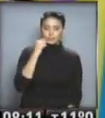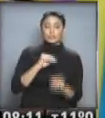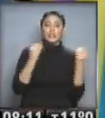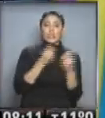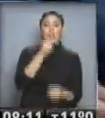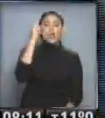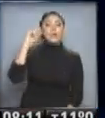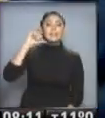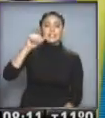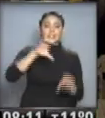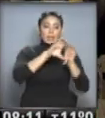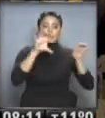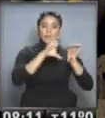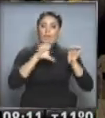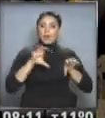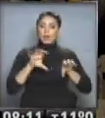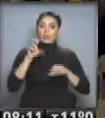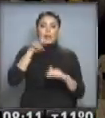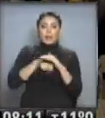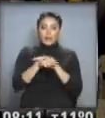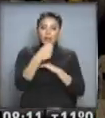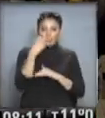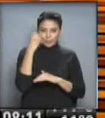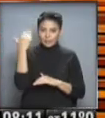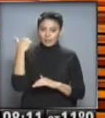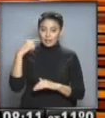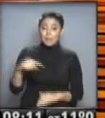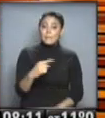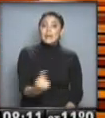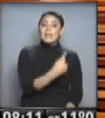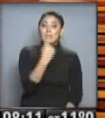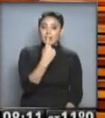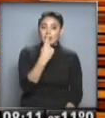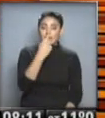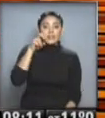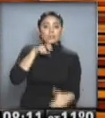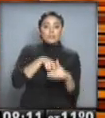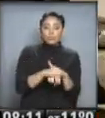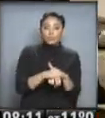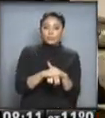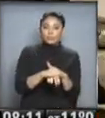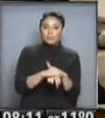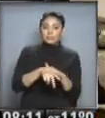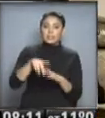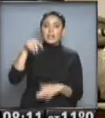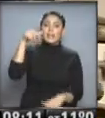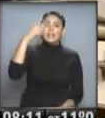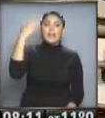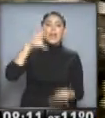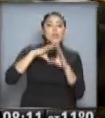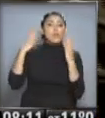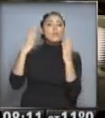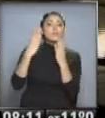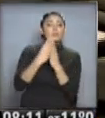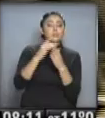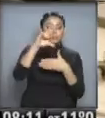96 vagones de la legendaria línea A, la primera de subterráneos que circuló en el mundo